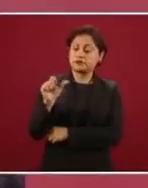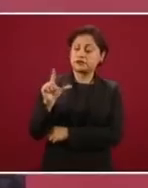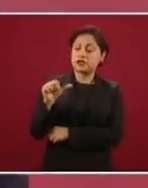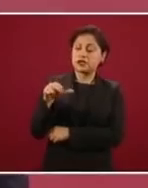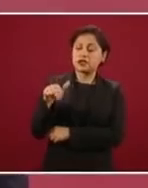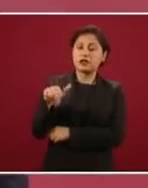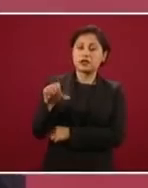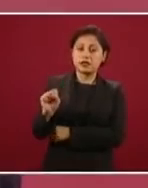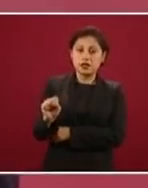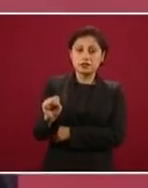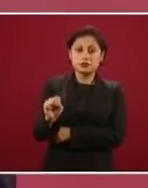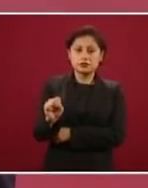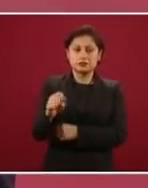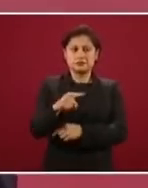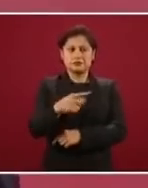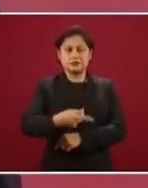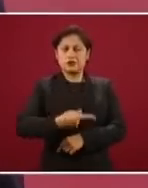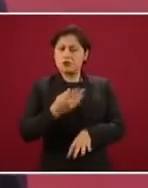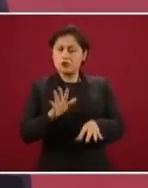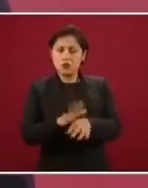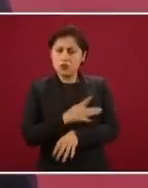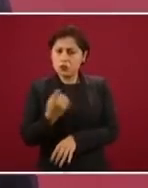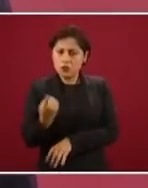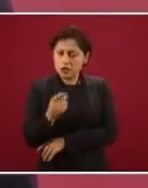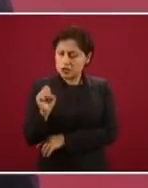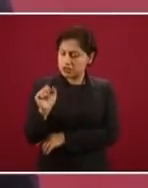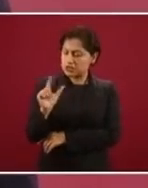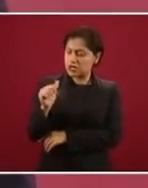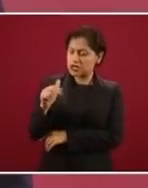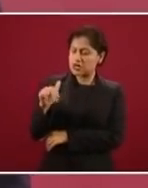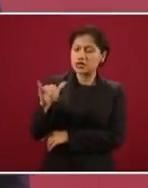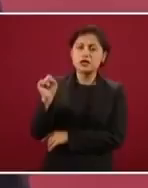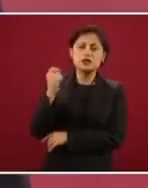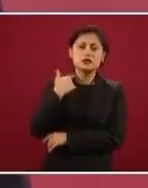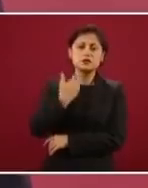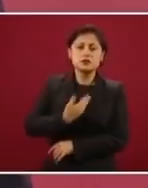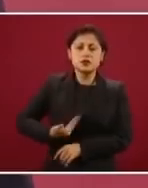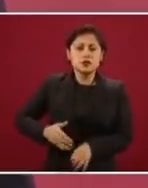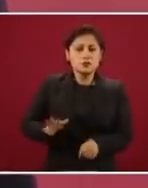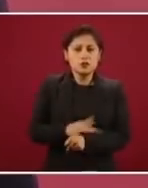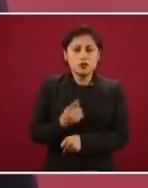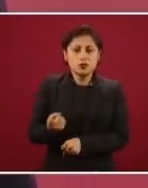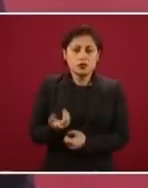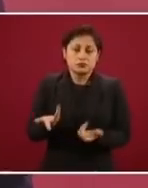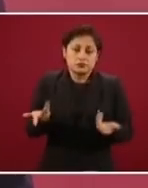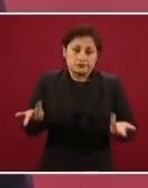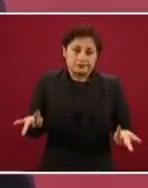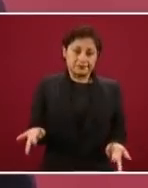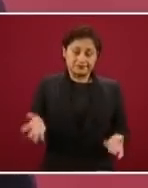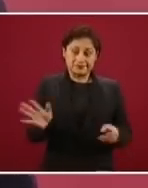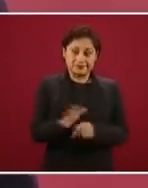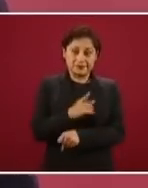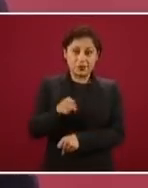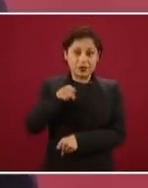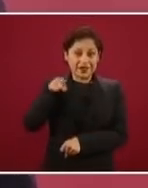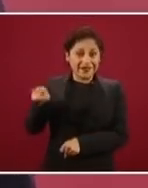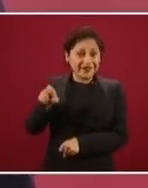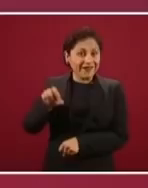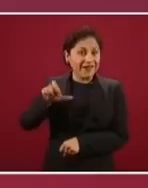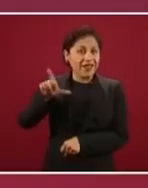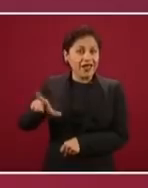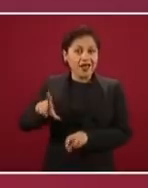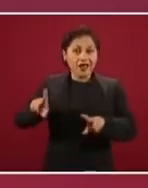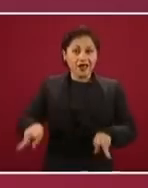porque esa línea es bueno porque éste entrego los bienes de la nación a